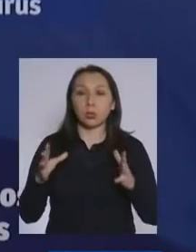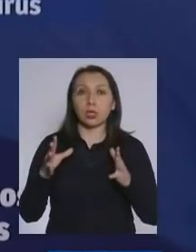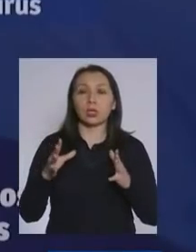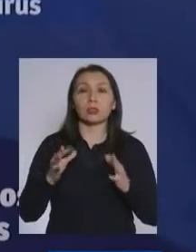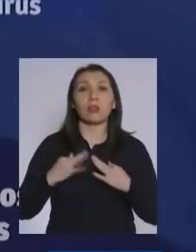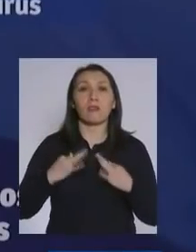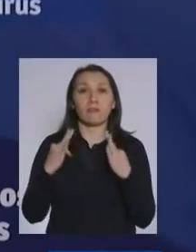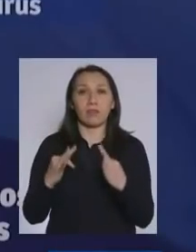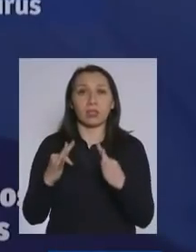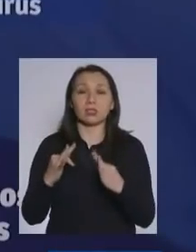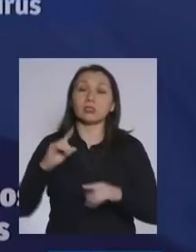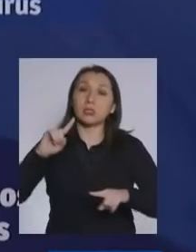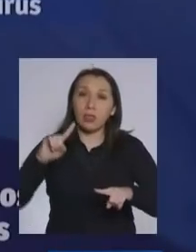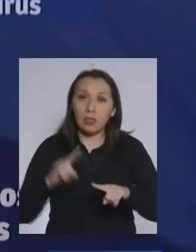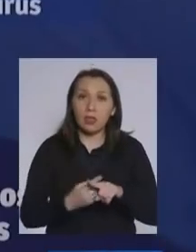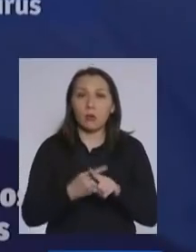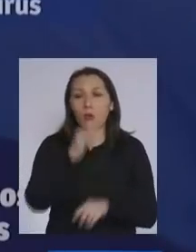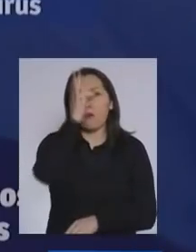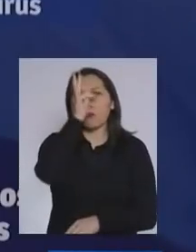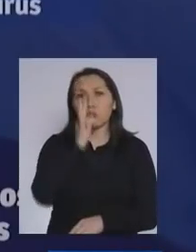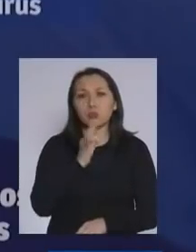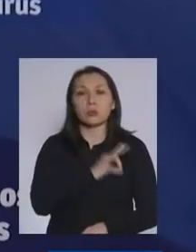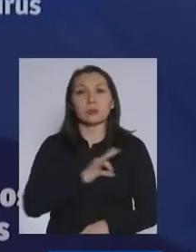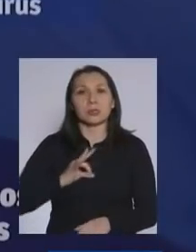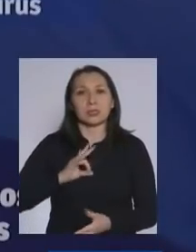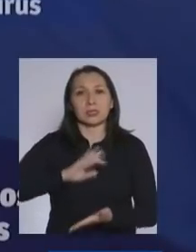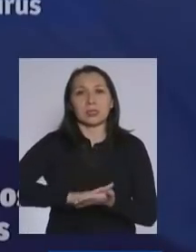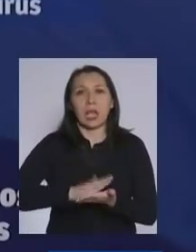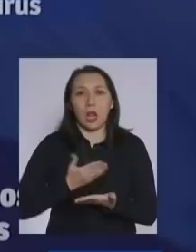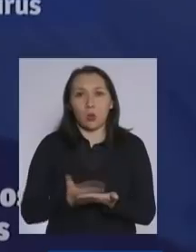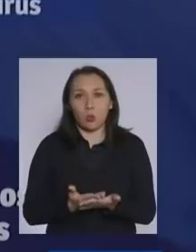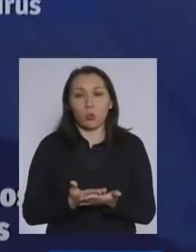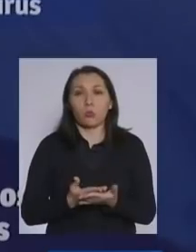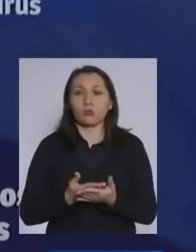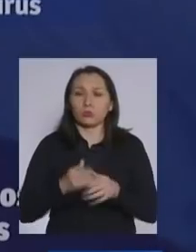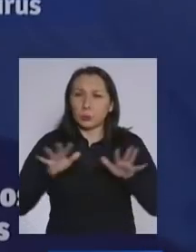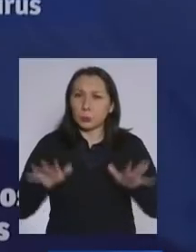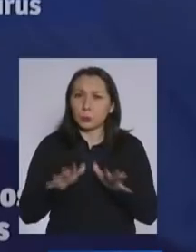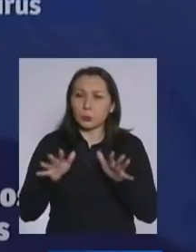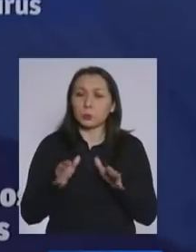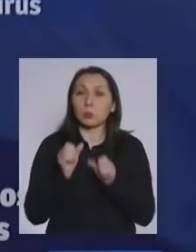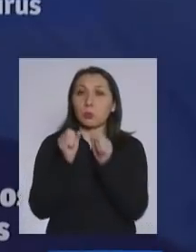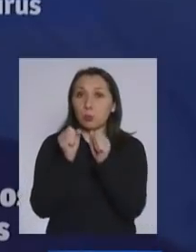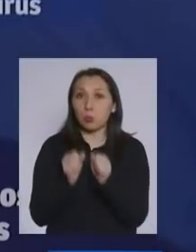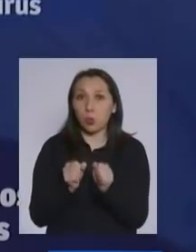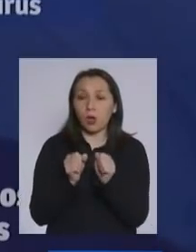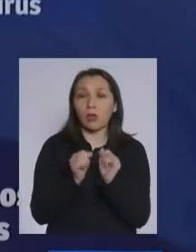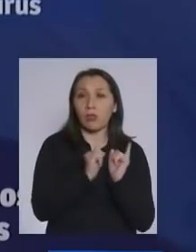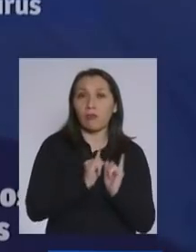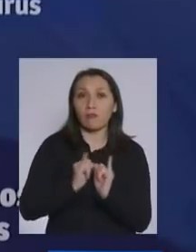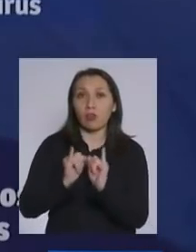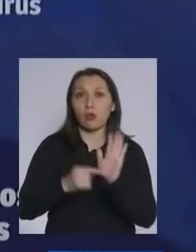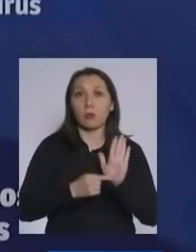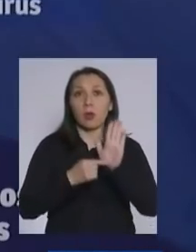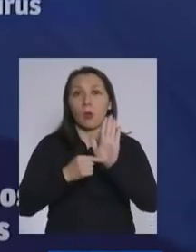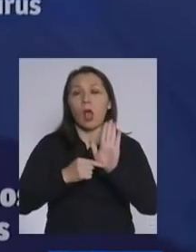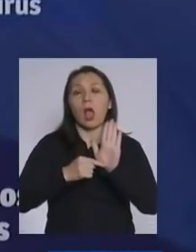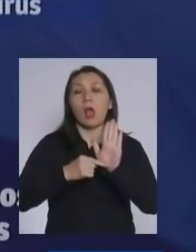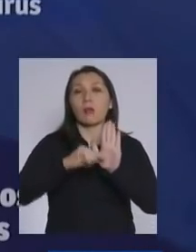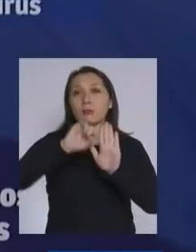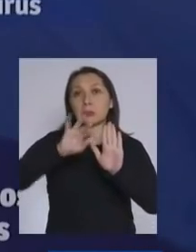y felicitamos una vez más a los funcionarios del Ministerio de Salud que han hecho posible estar en este